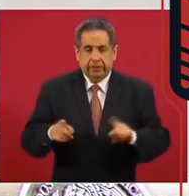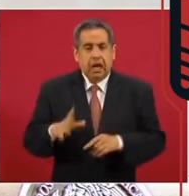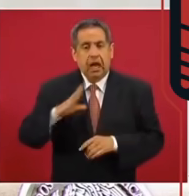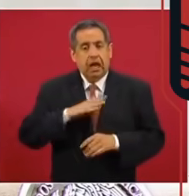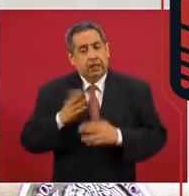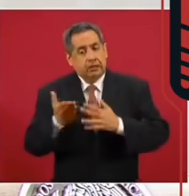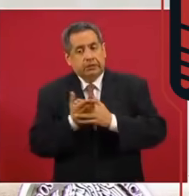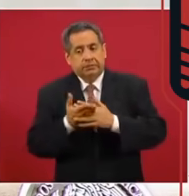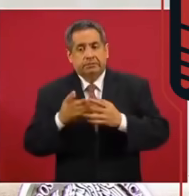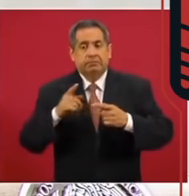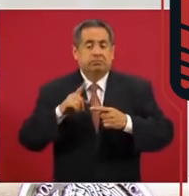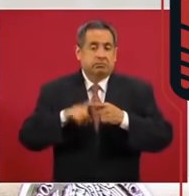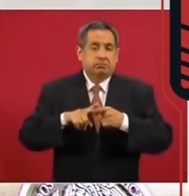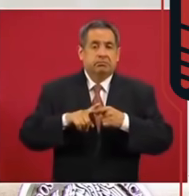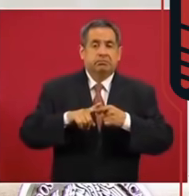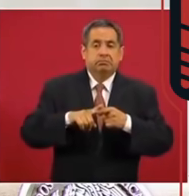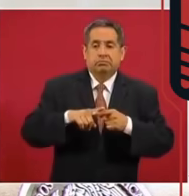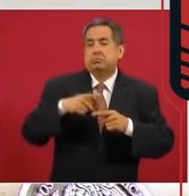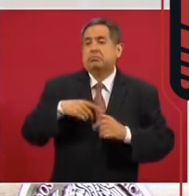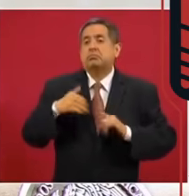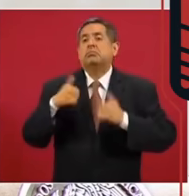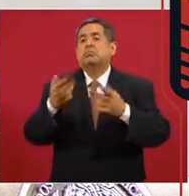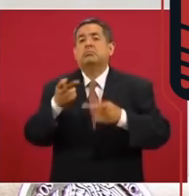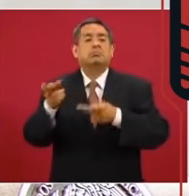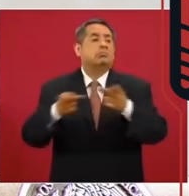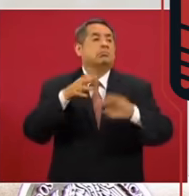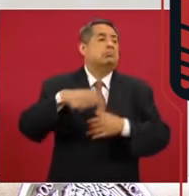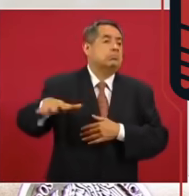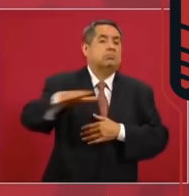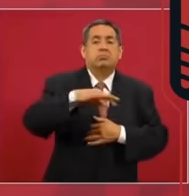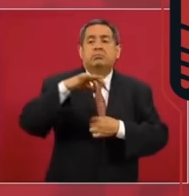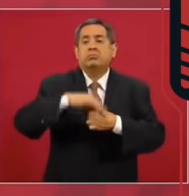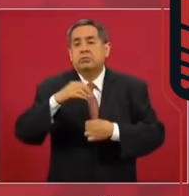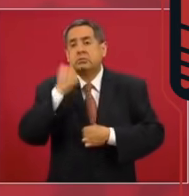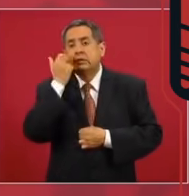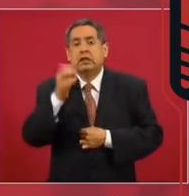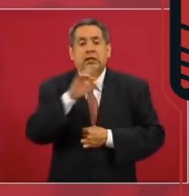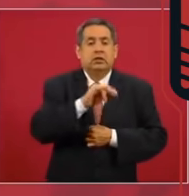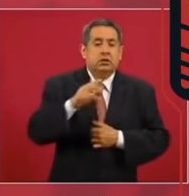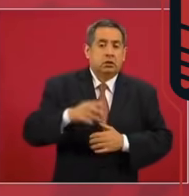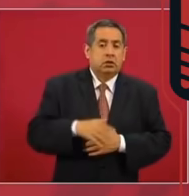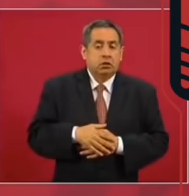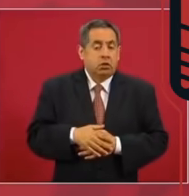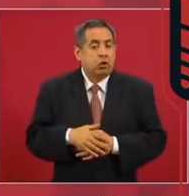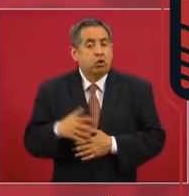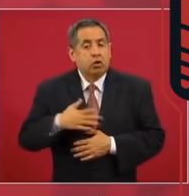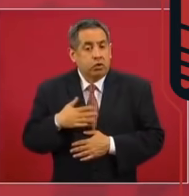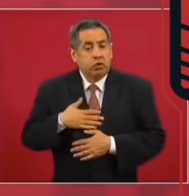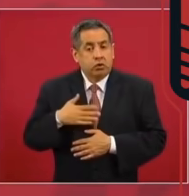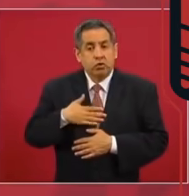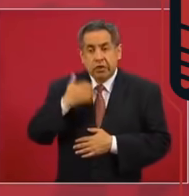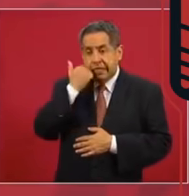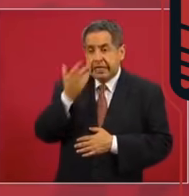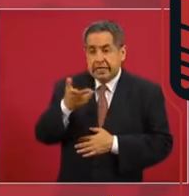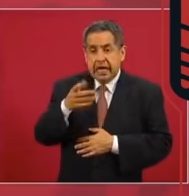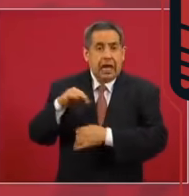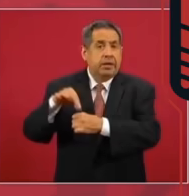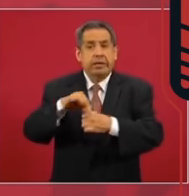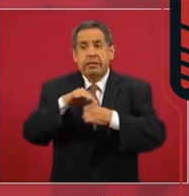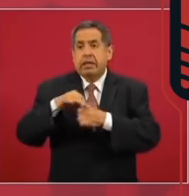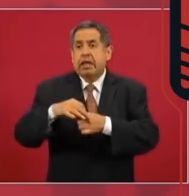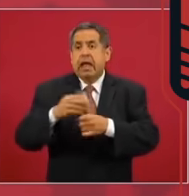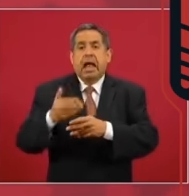existe este mecanismo de revocación del mandato. Yo quería inclusive de que fuese antes.